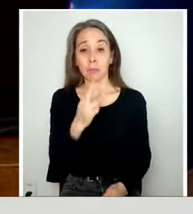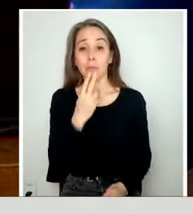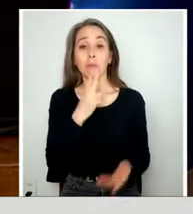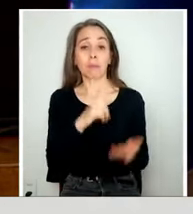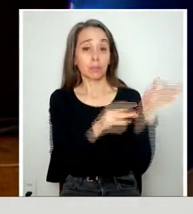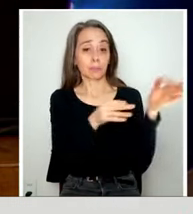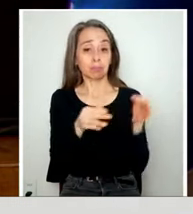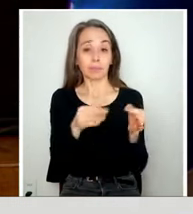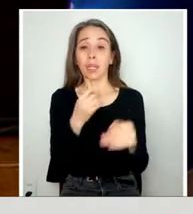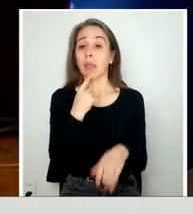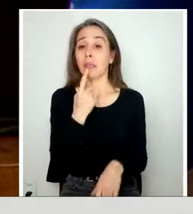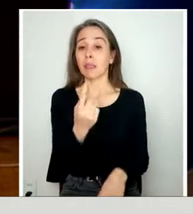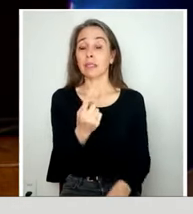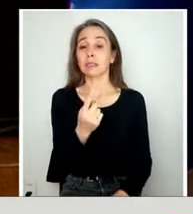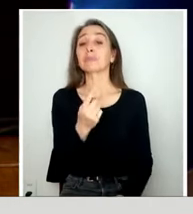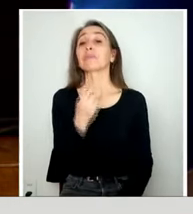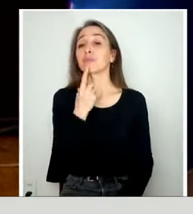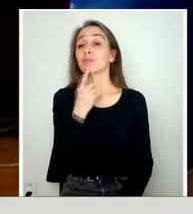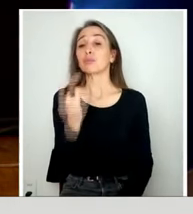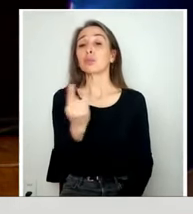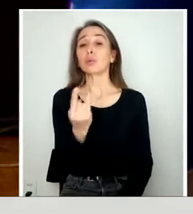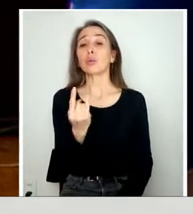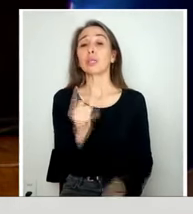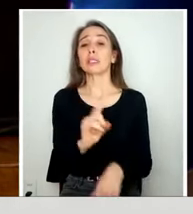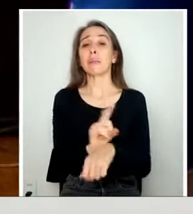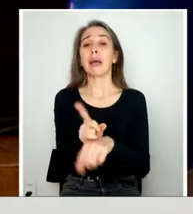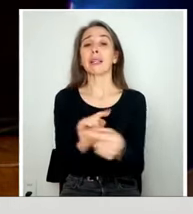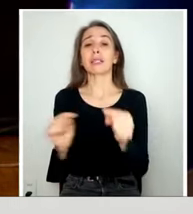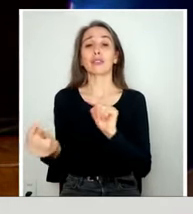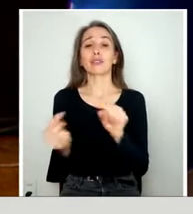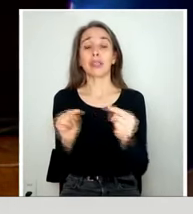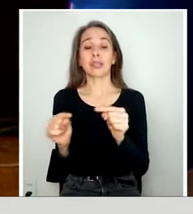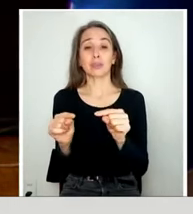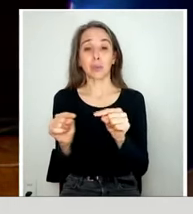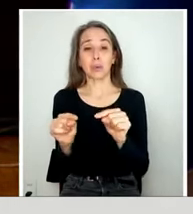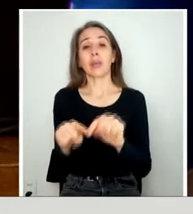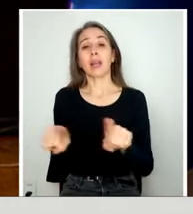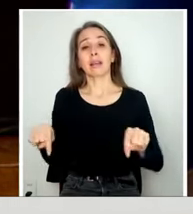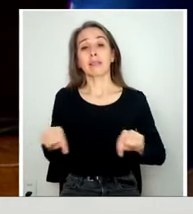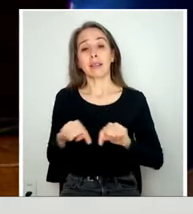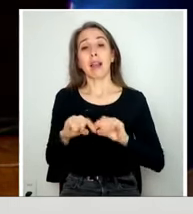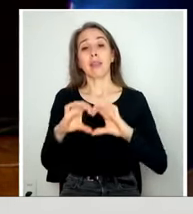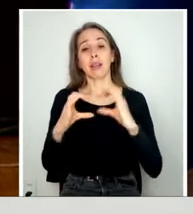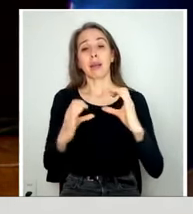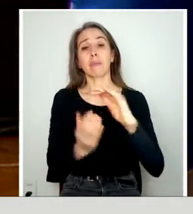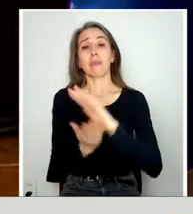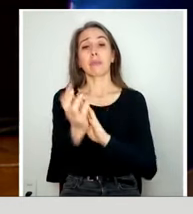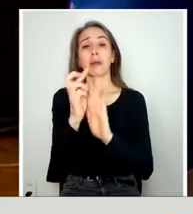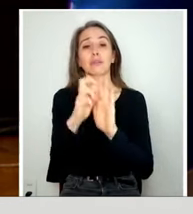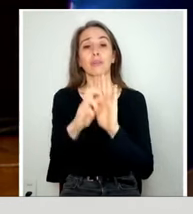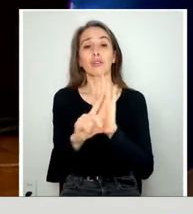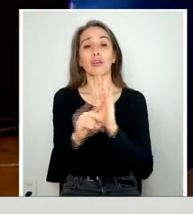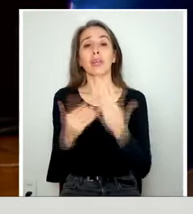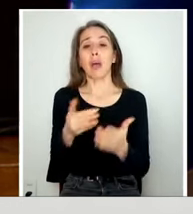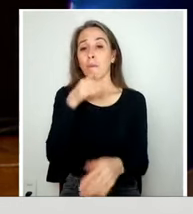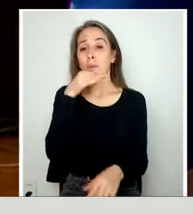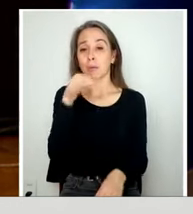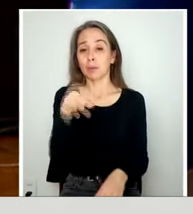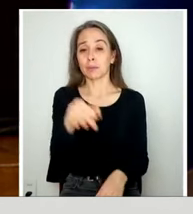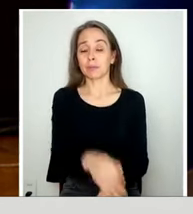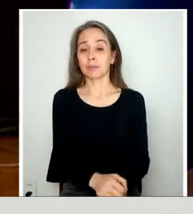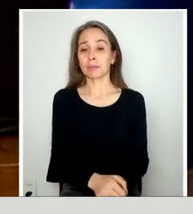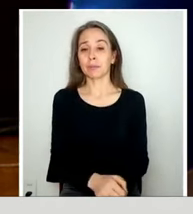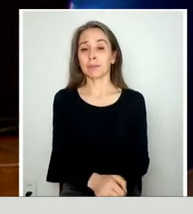hace presente la urgencia calificada de discusión inmediata para el despacho de los siguientes proyectos el que crea